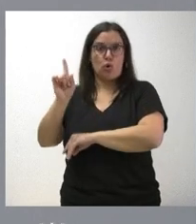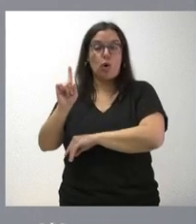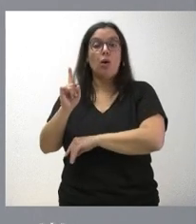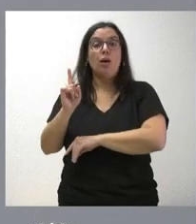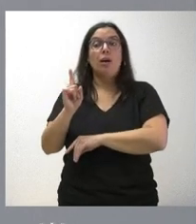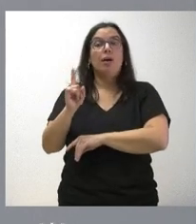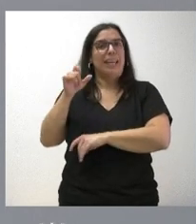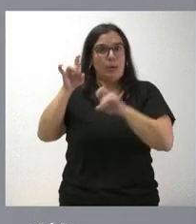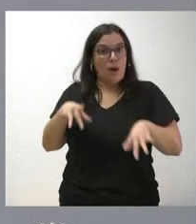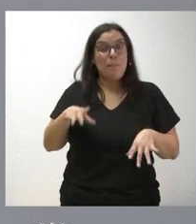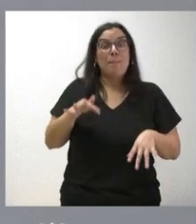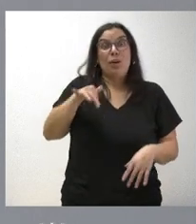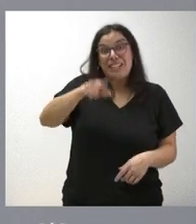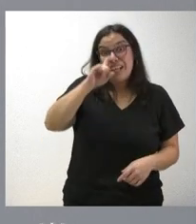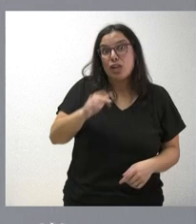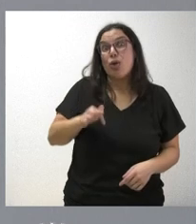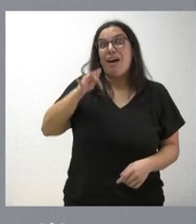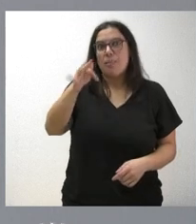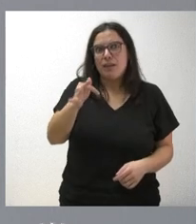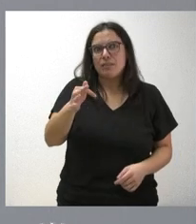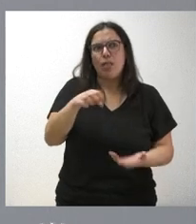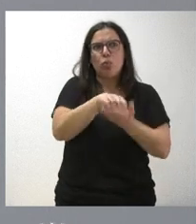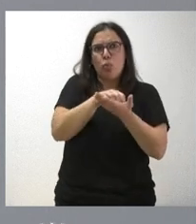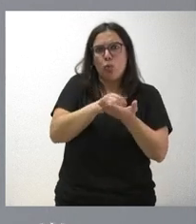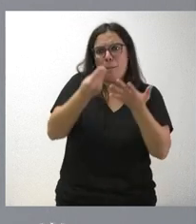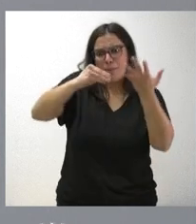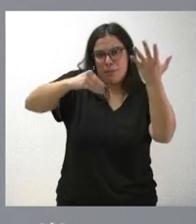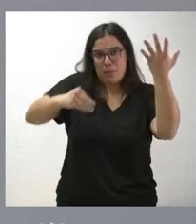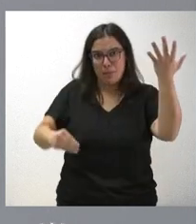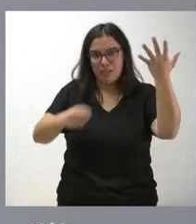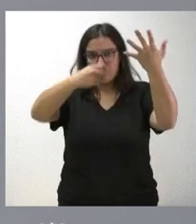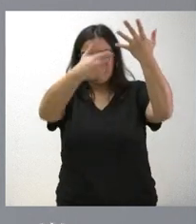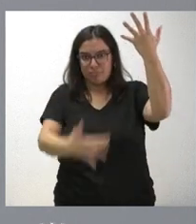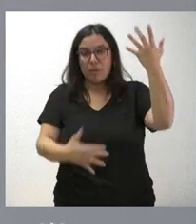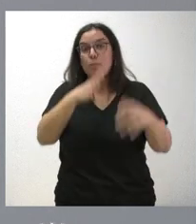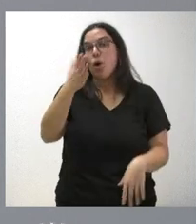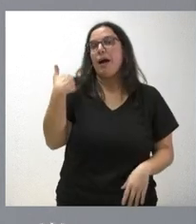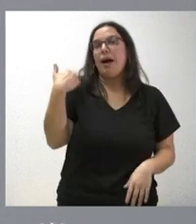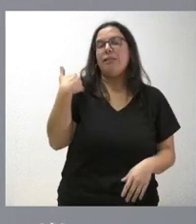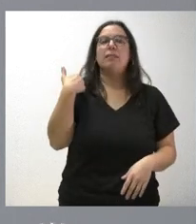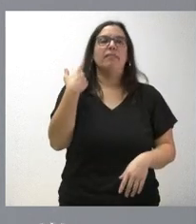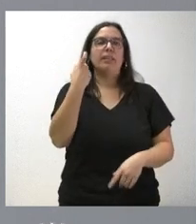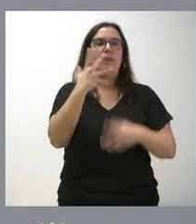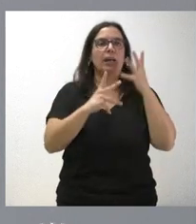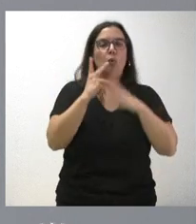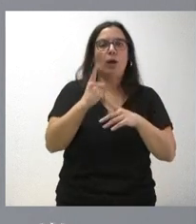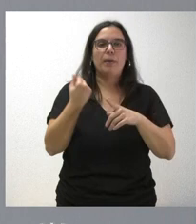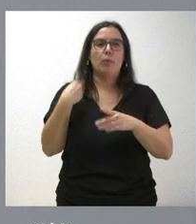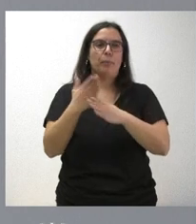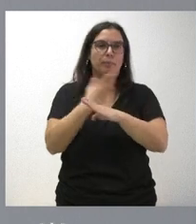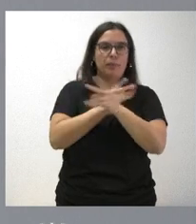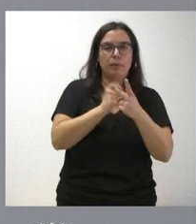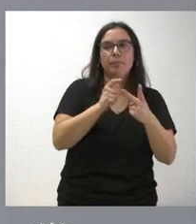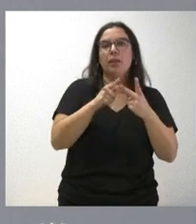habido habido nunca antes es que nunca se había planteado que el debate no fuera solo el de calcular las entregas a cuent la subida de los empleados públicos